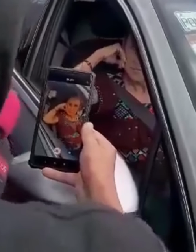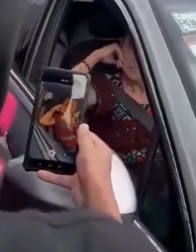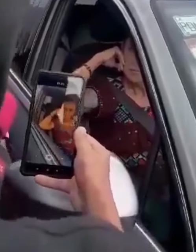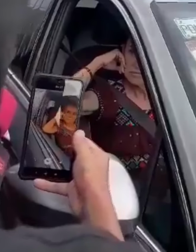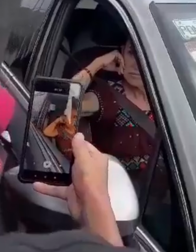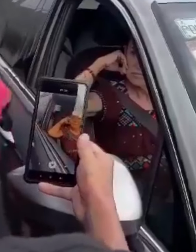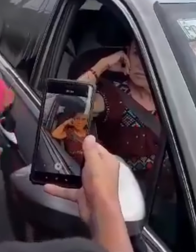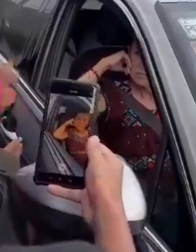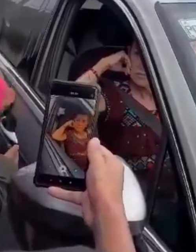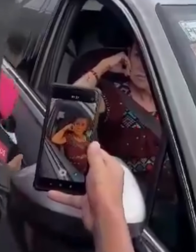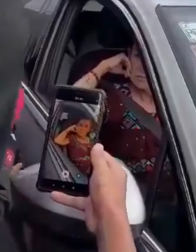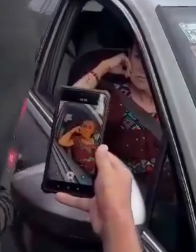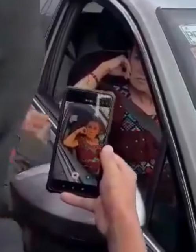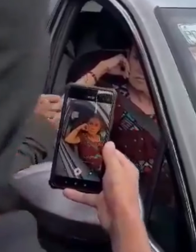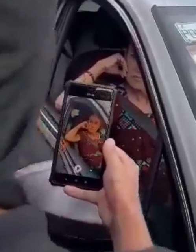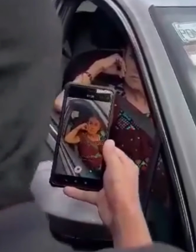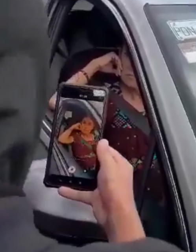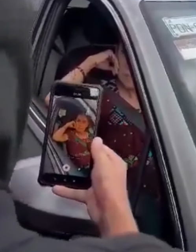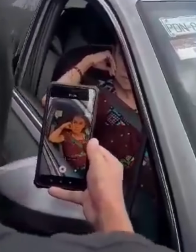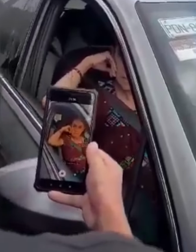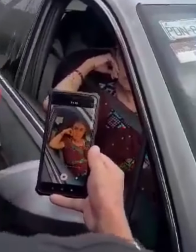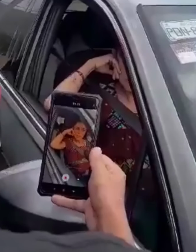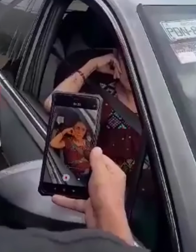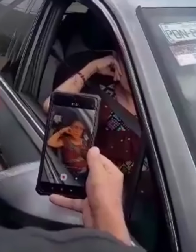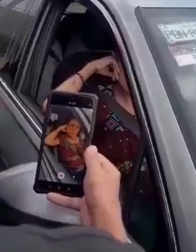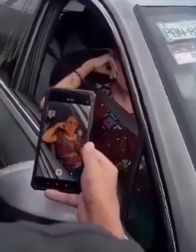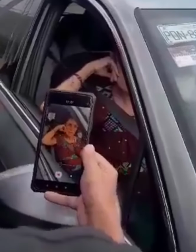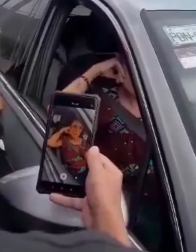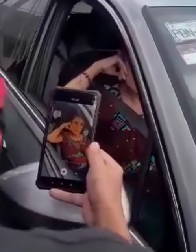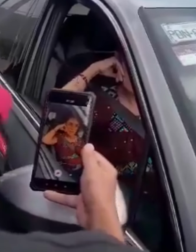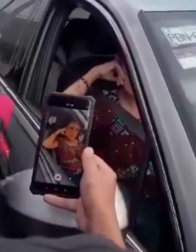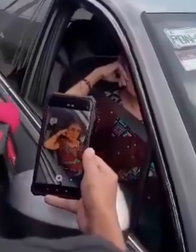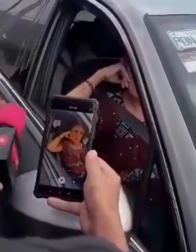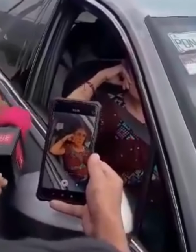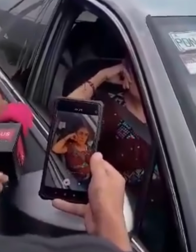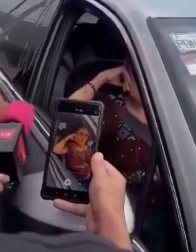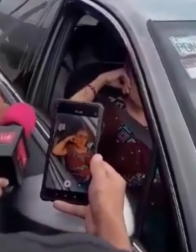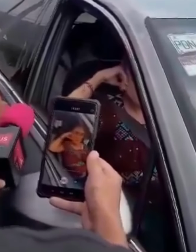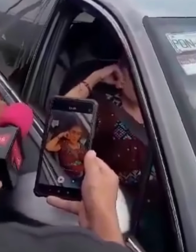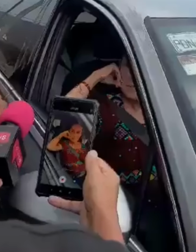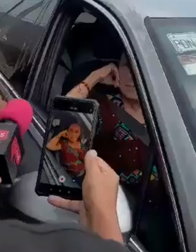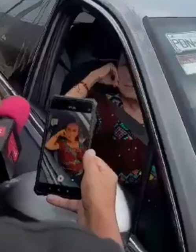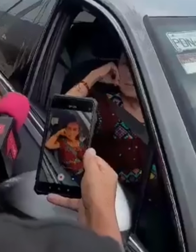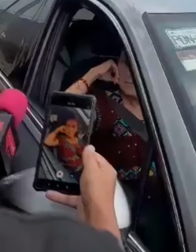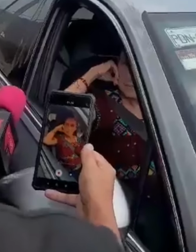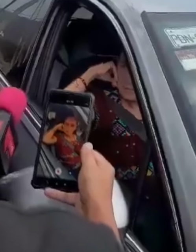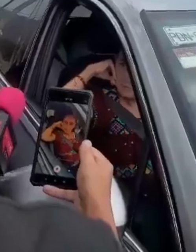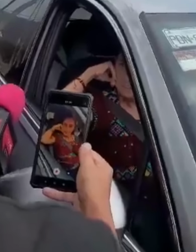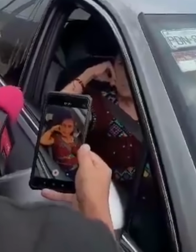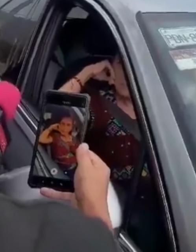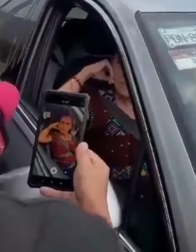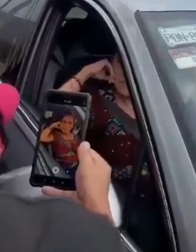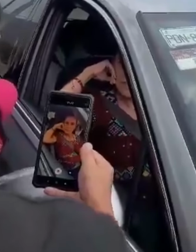la sierra. Se referían a la Sierra de Chiapas, región que enfrenta una prolongada disputa entre los cárteles Jalisco